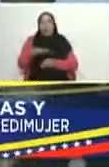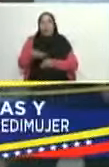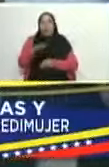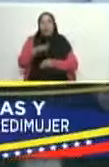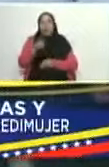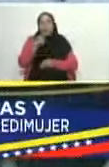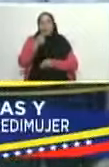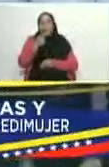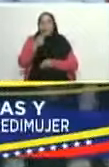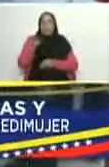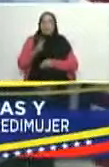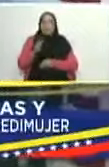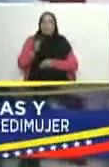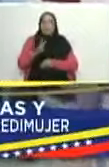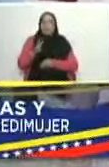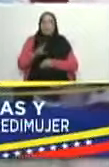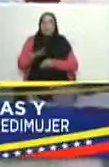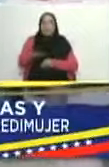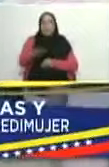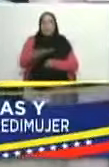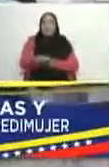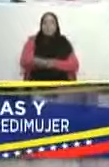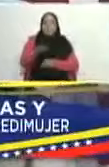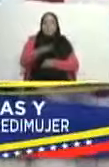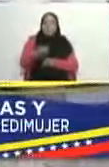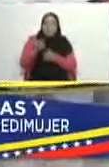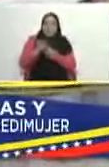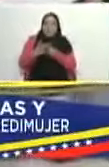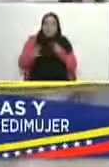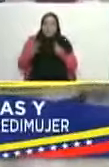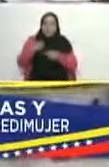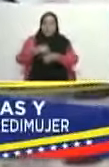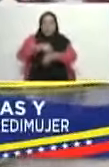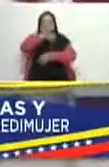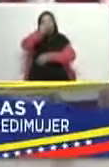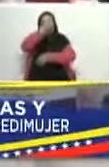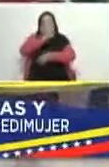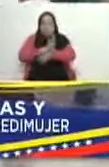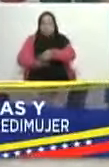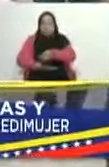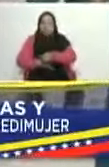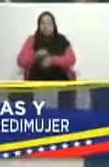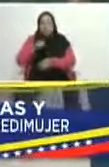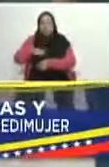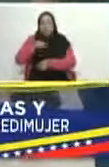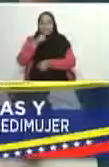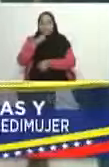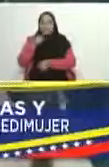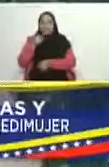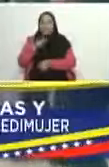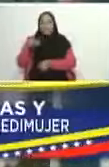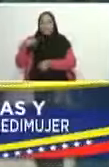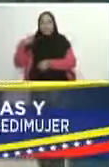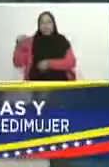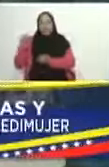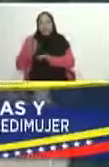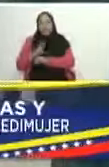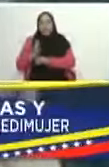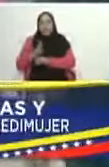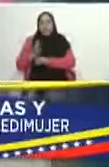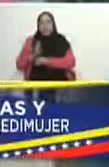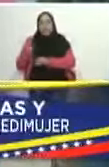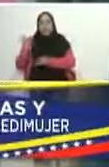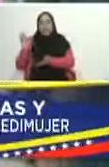de Venezuela, la plaza de los libertadores en Barcelona. Y aquí entonces nos vamos directo para el